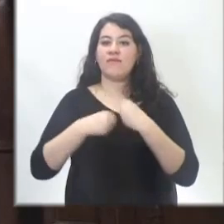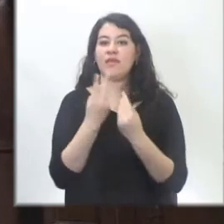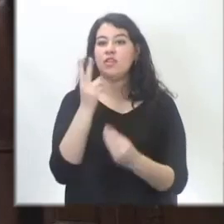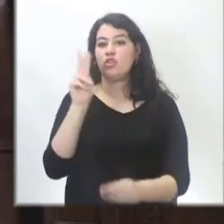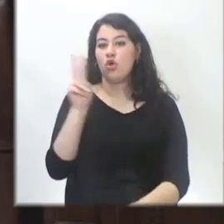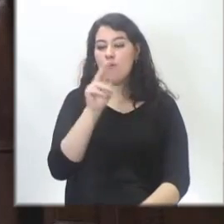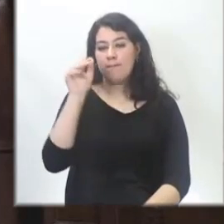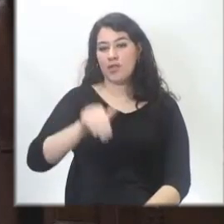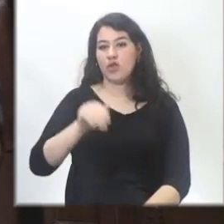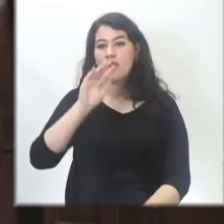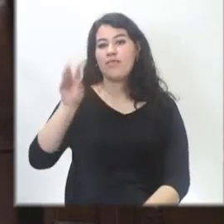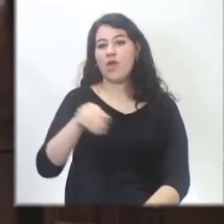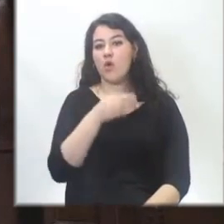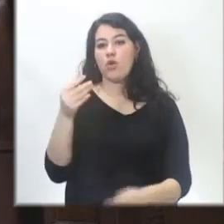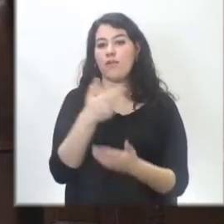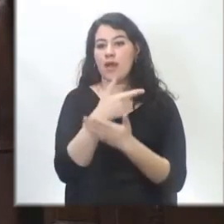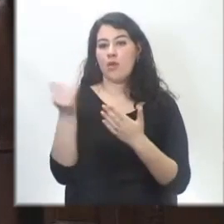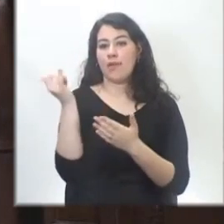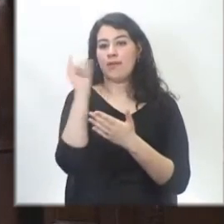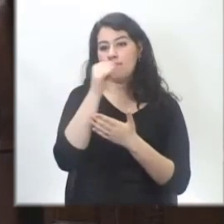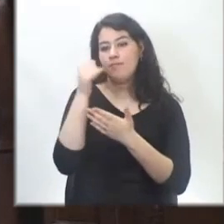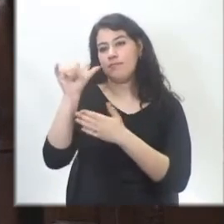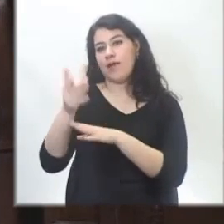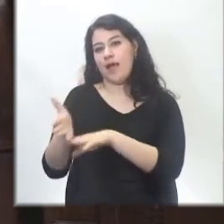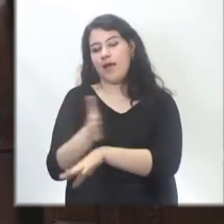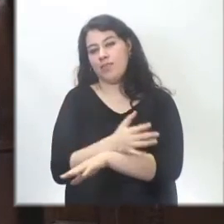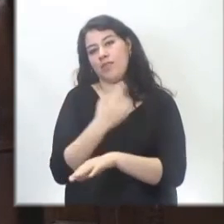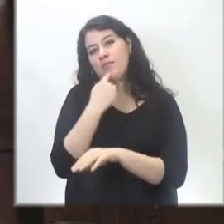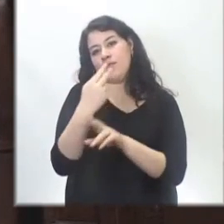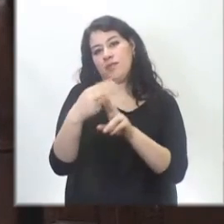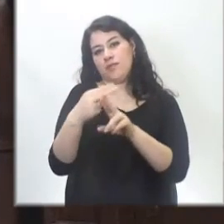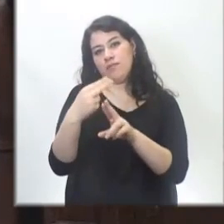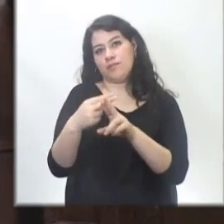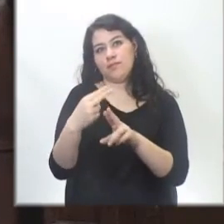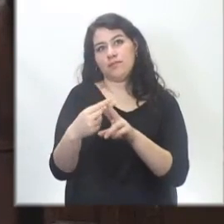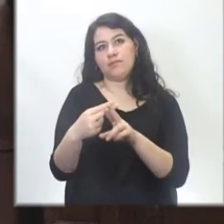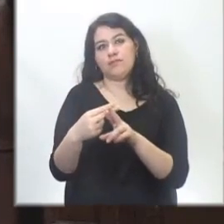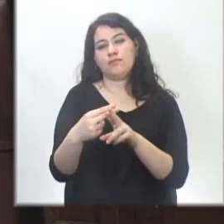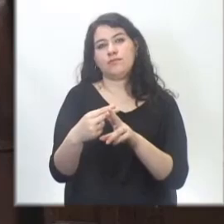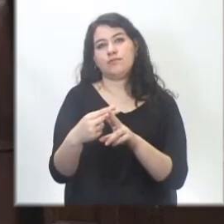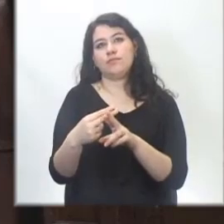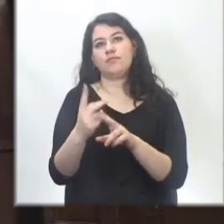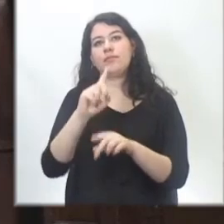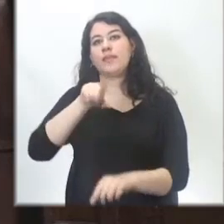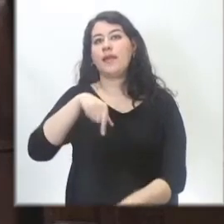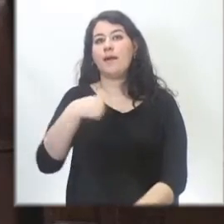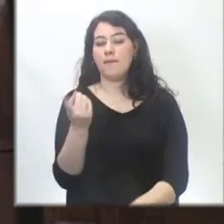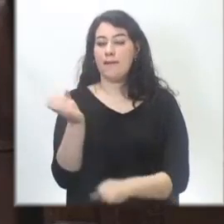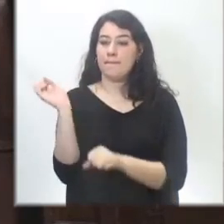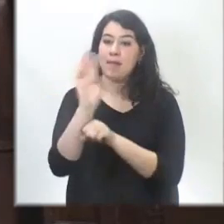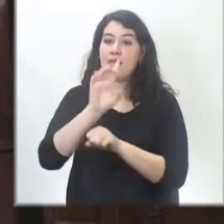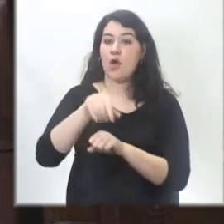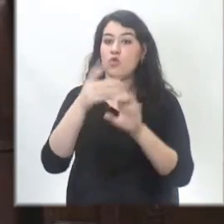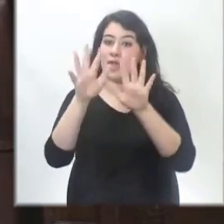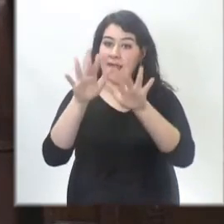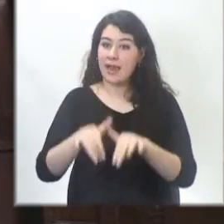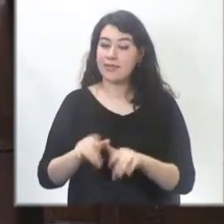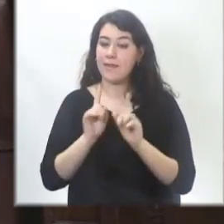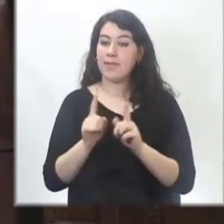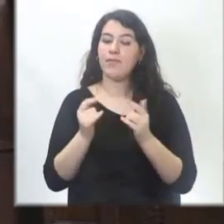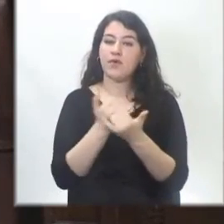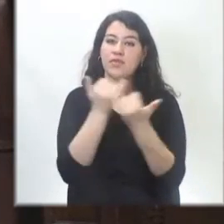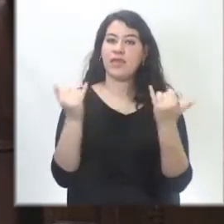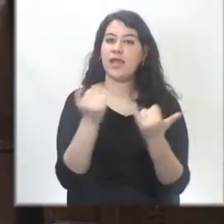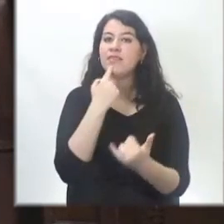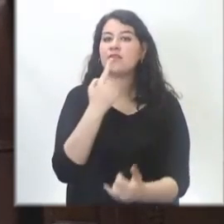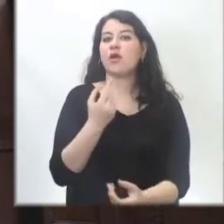de los aviones de las referidas aeronaves. Después le manda otra carta al ministro también el mismo día donde le